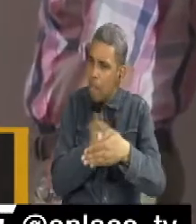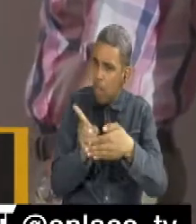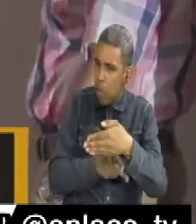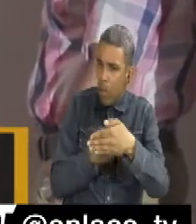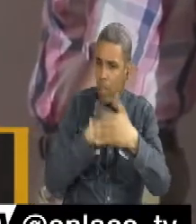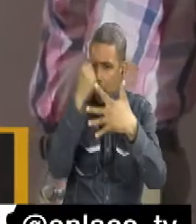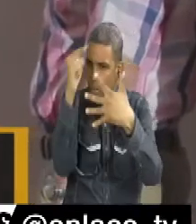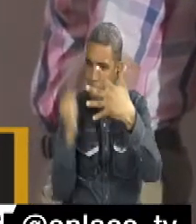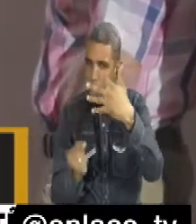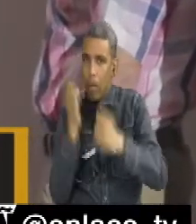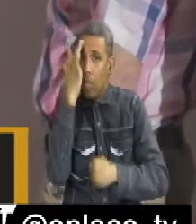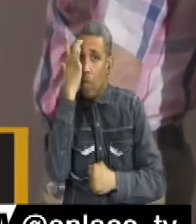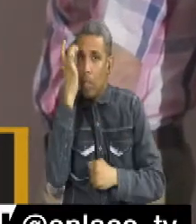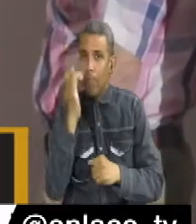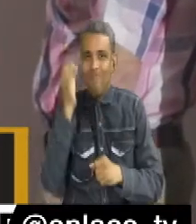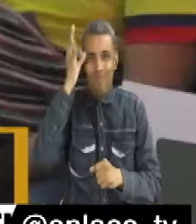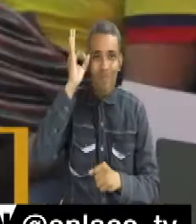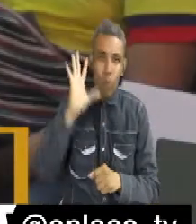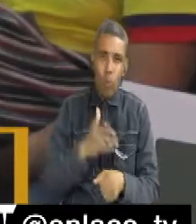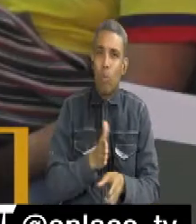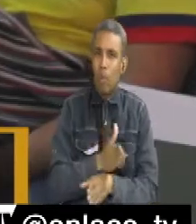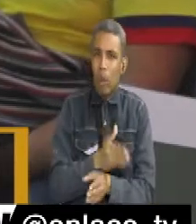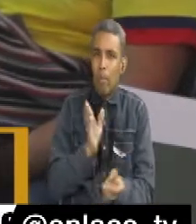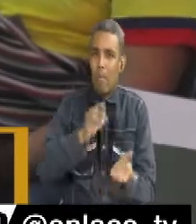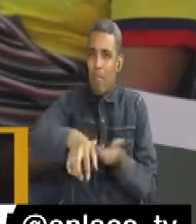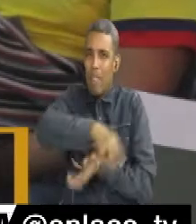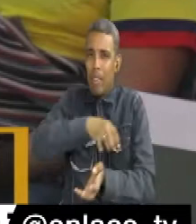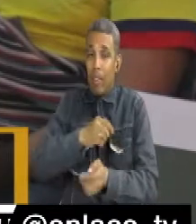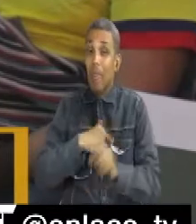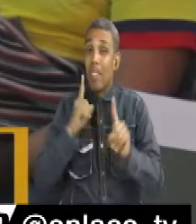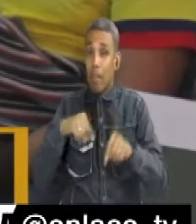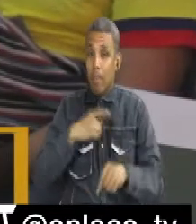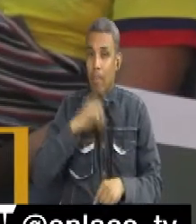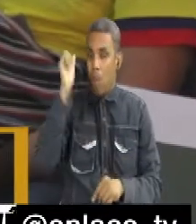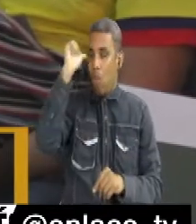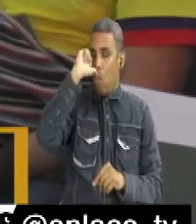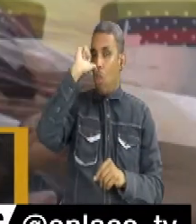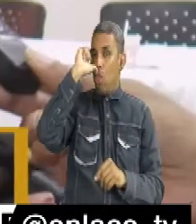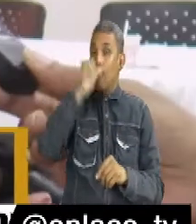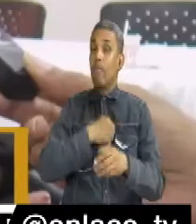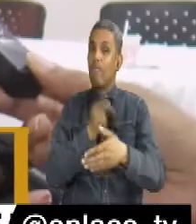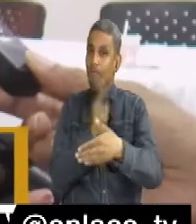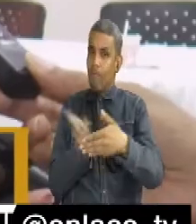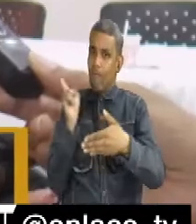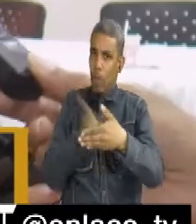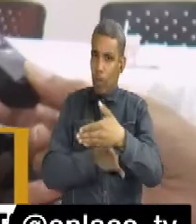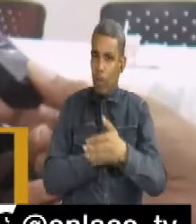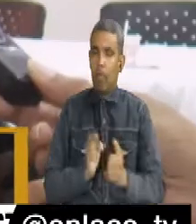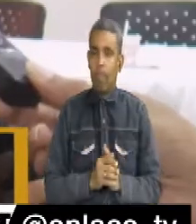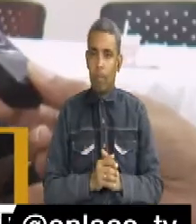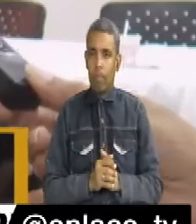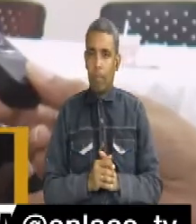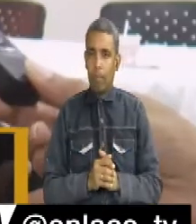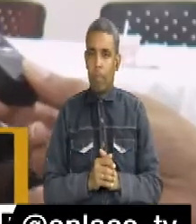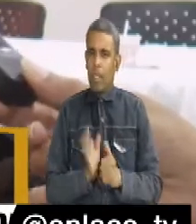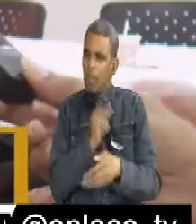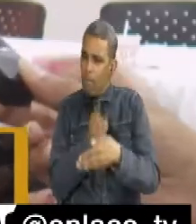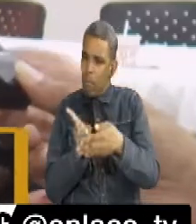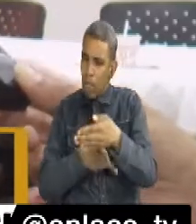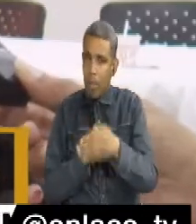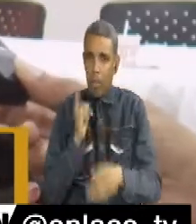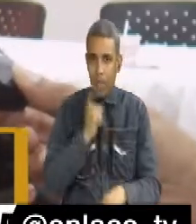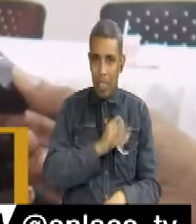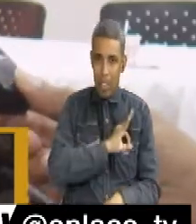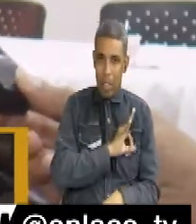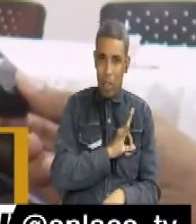algunas alteraciones de orden público. Recuerde que la ley seca también fue adoptada. Se establece la ley seca desde el sábado 1 de julio a las 6 de la